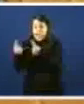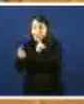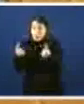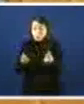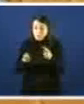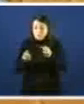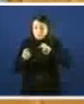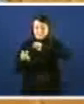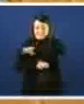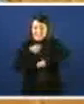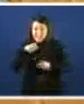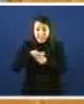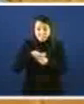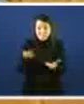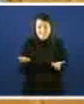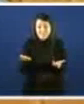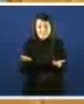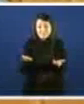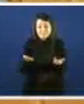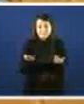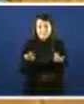enmendas articulado